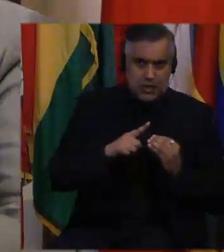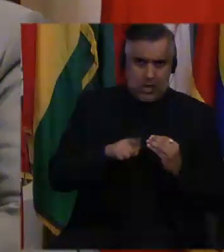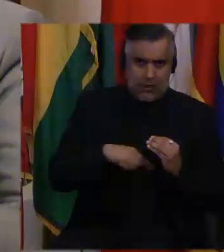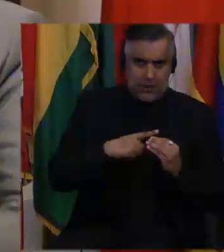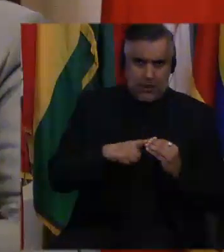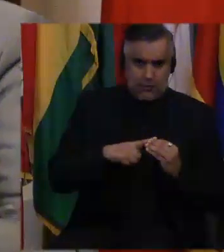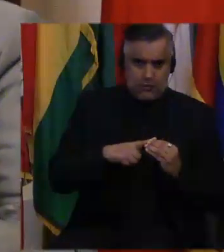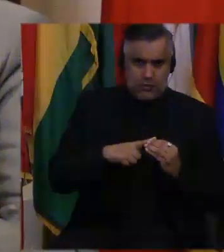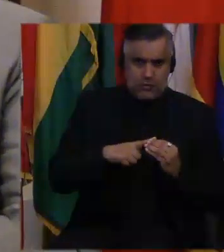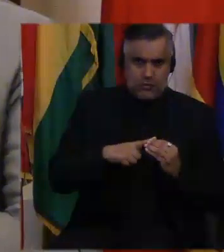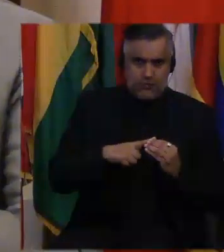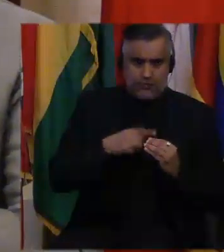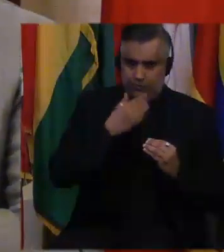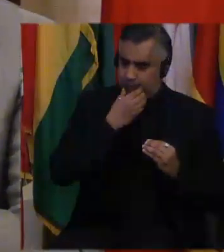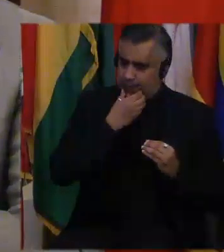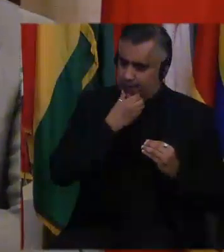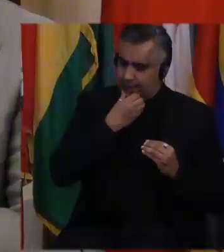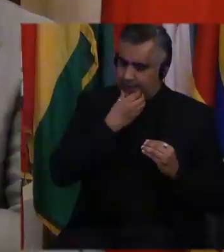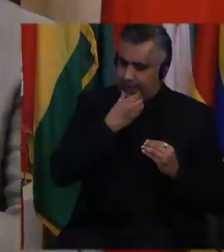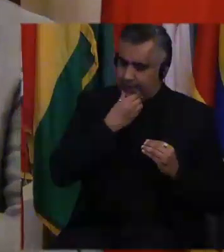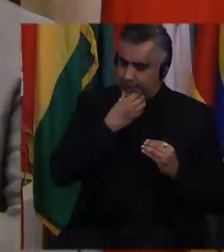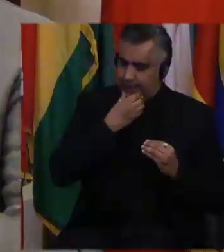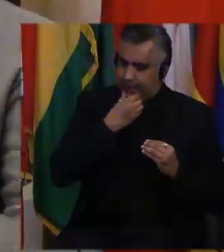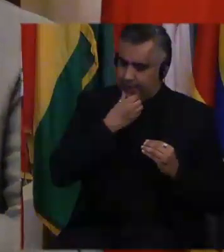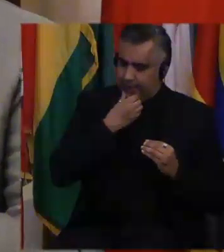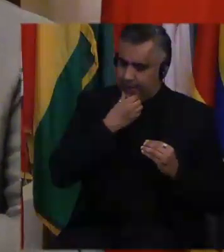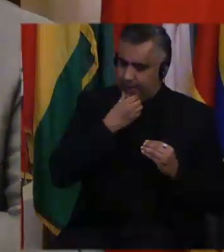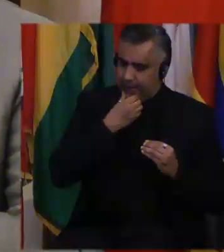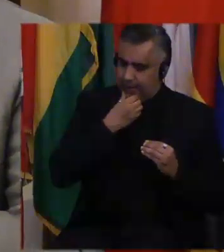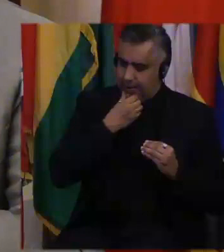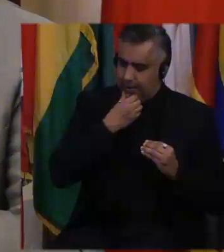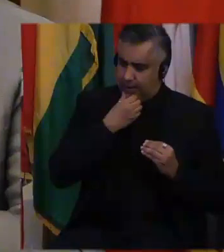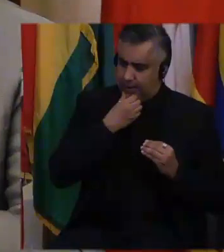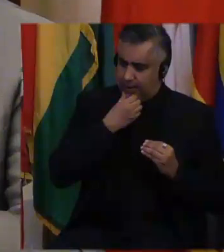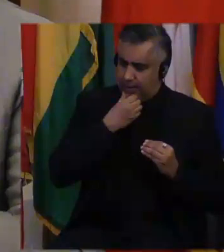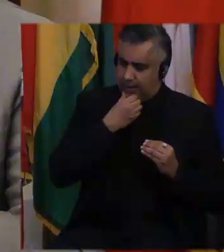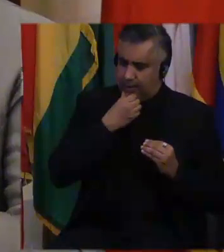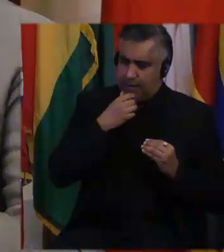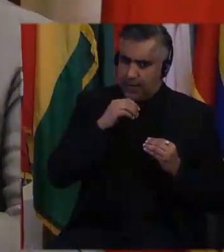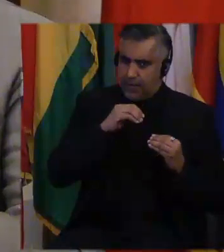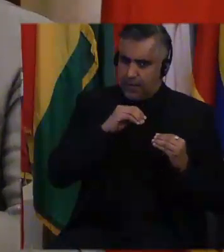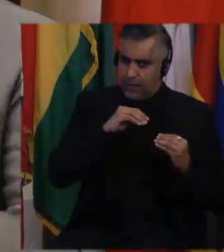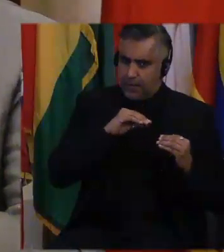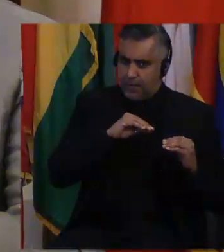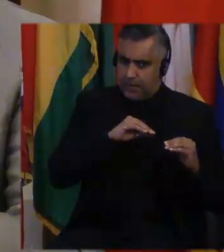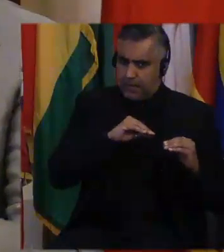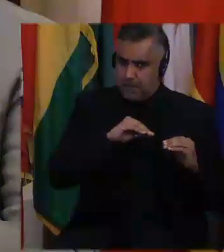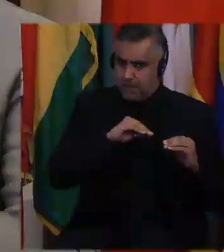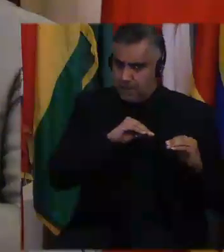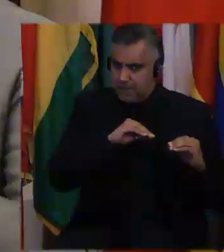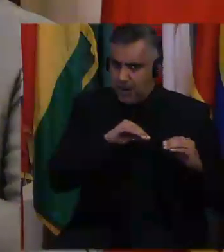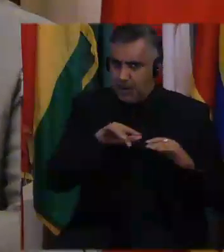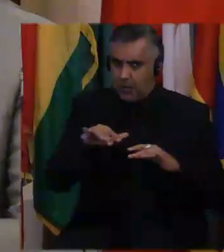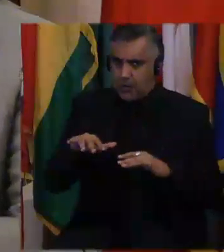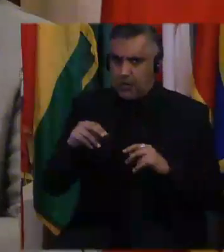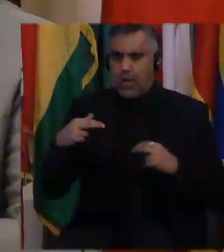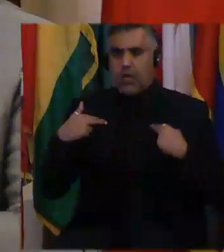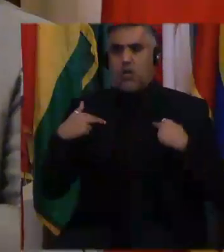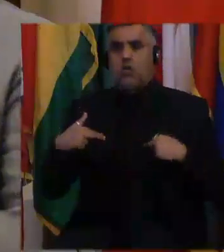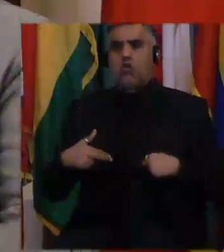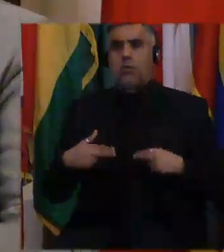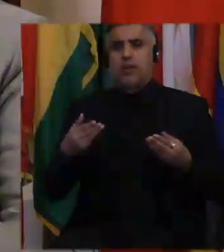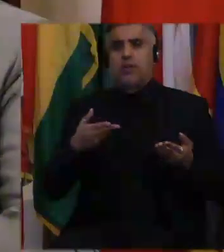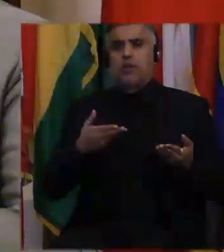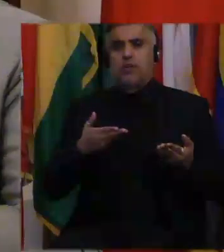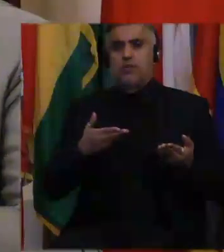a la trata de personas con el derecho a la migración, especialmente el derecho a la migración de las mujeres o de los niños